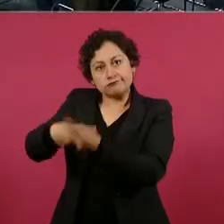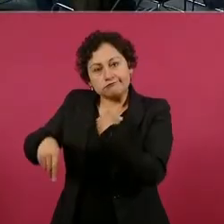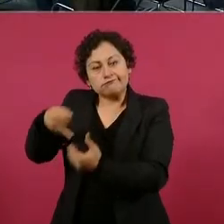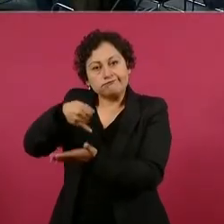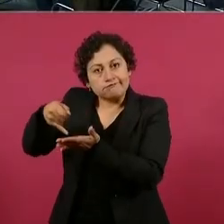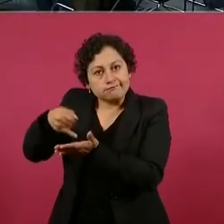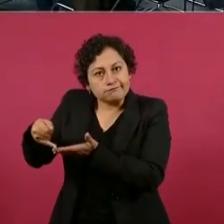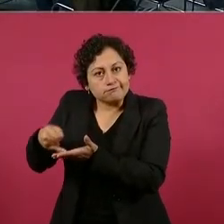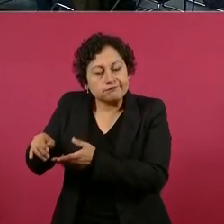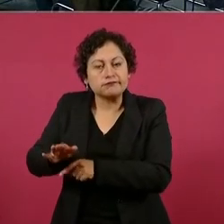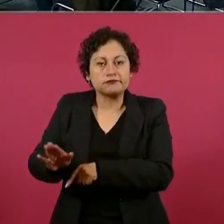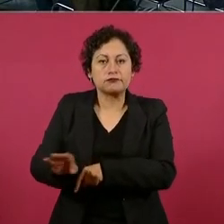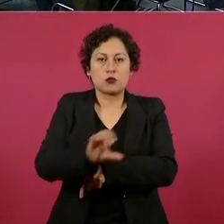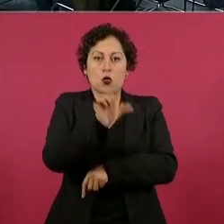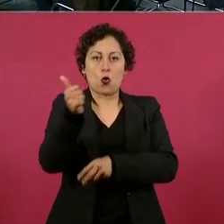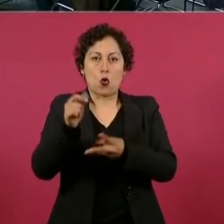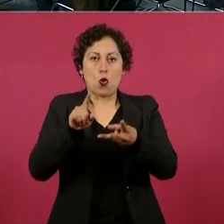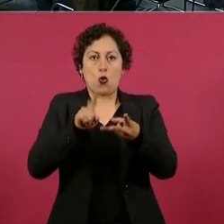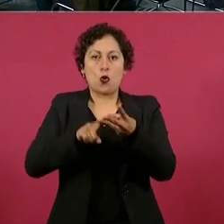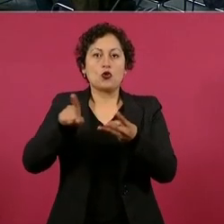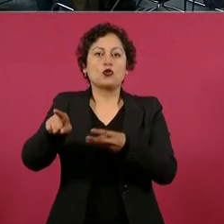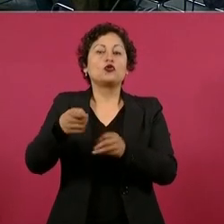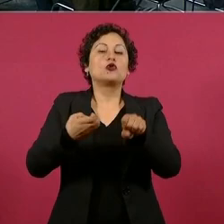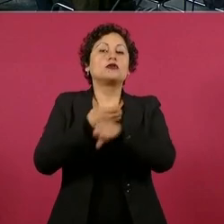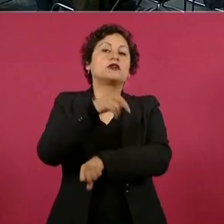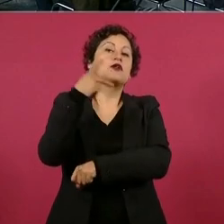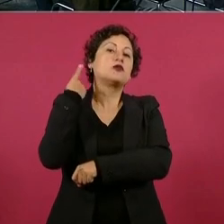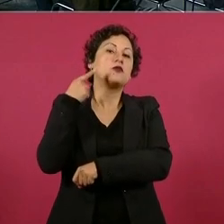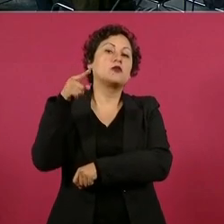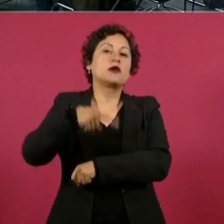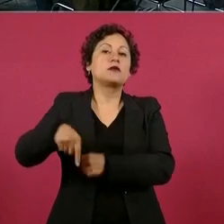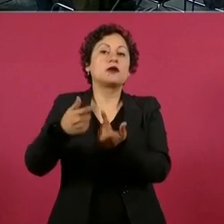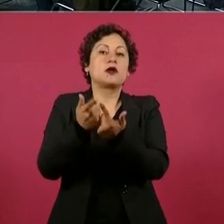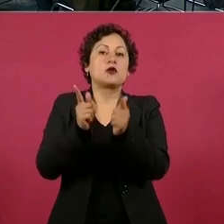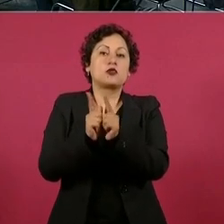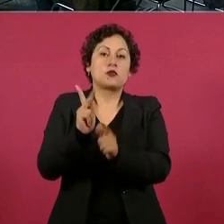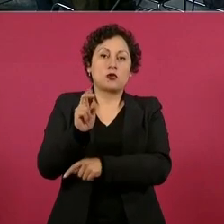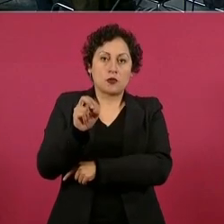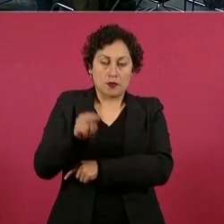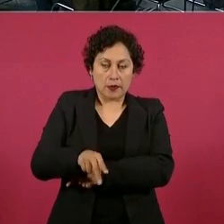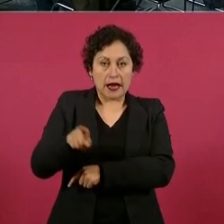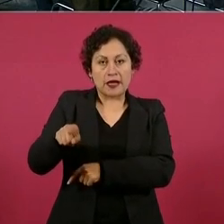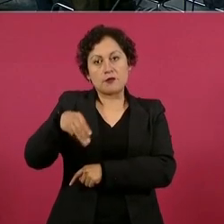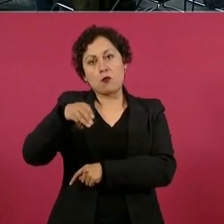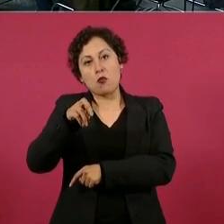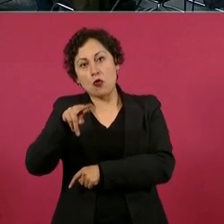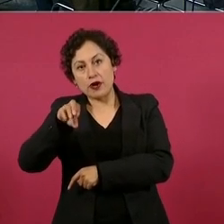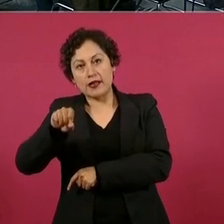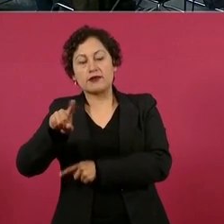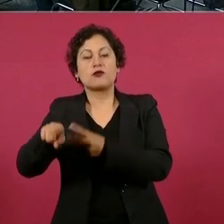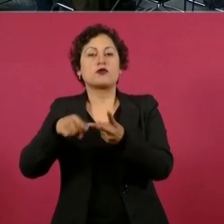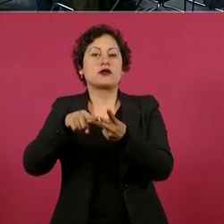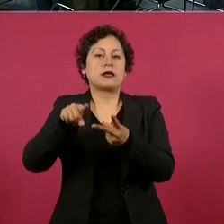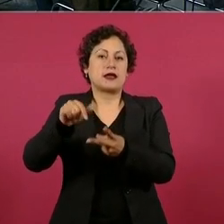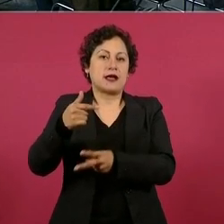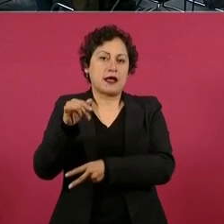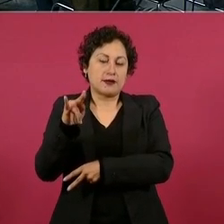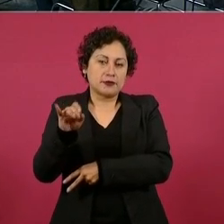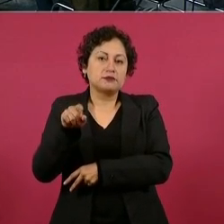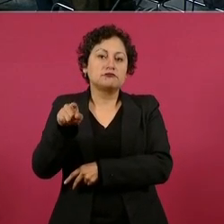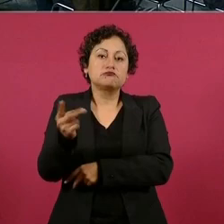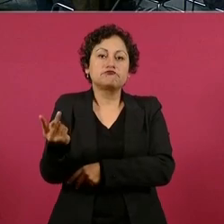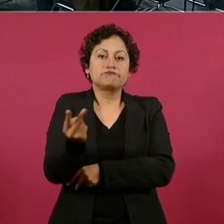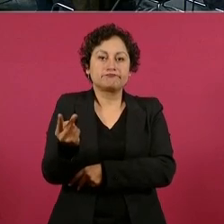tema, esto es en Puebla, donde los gobiernos panistas de Moreno Valle y Antonio Gali, bueno, ahí se incrustaron